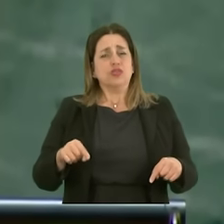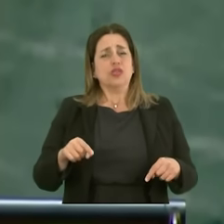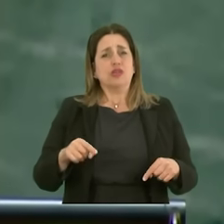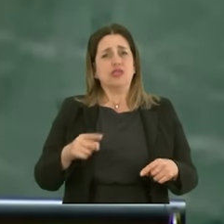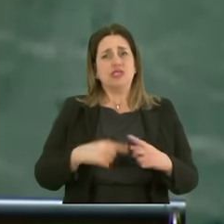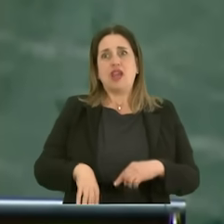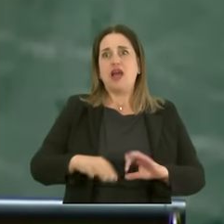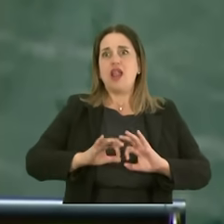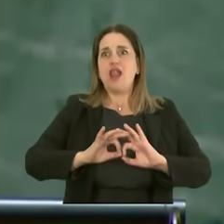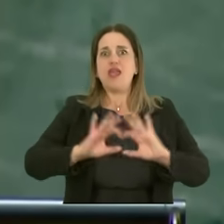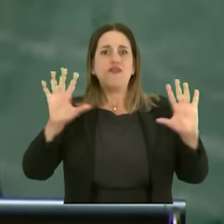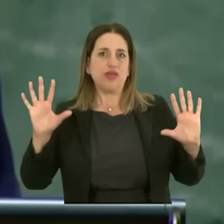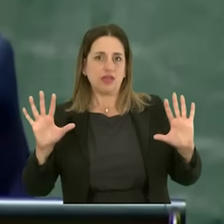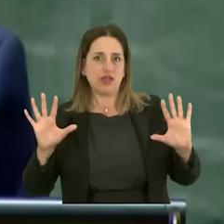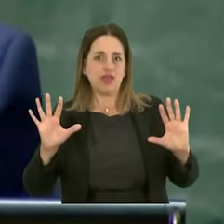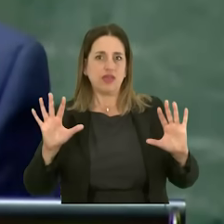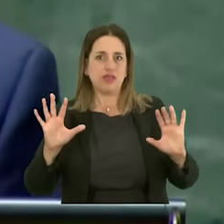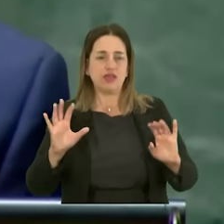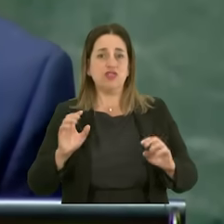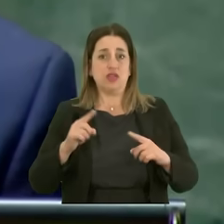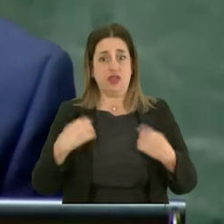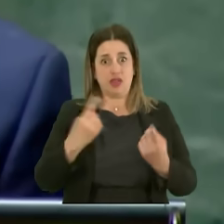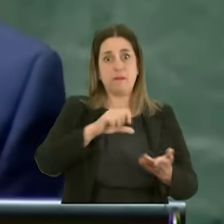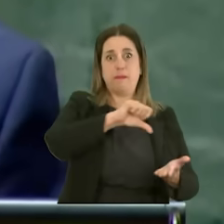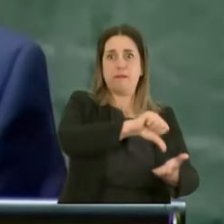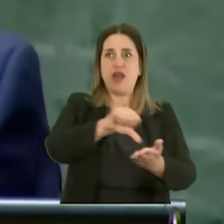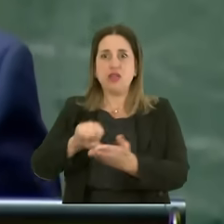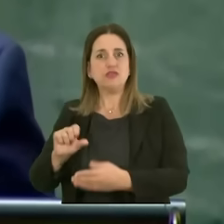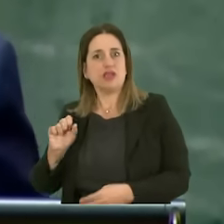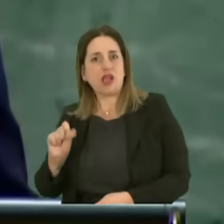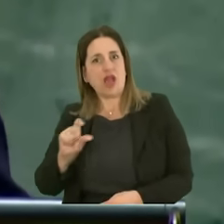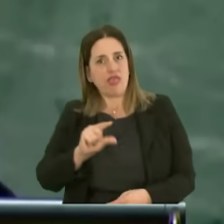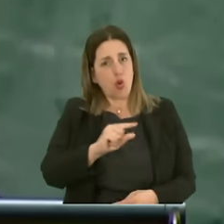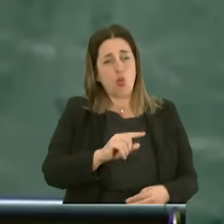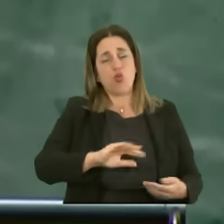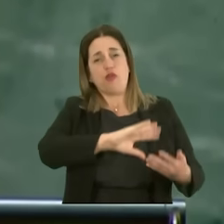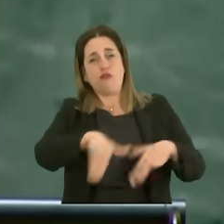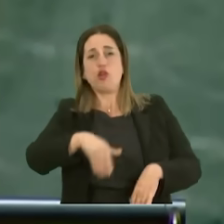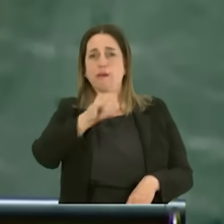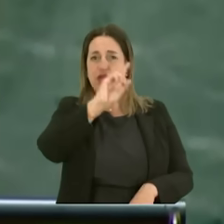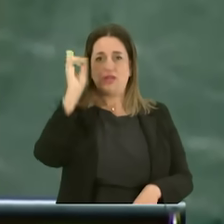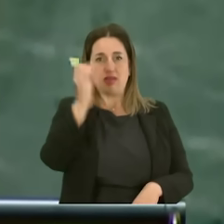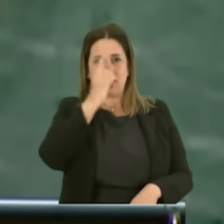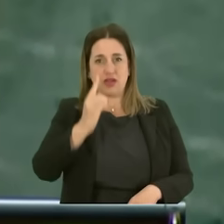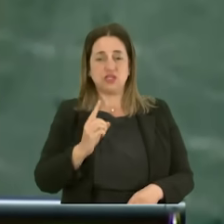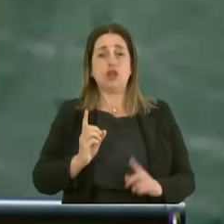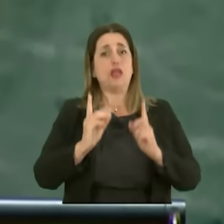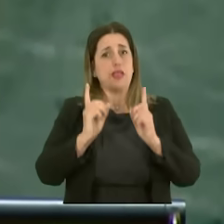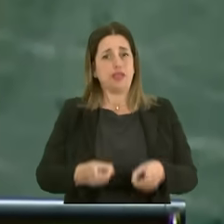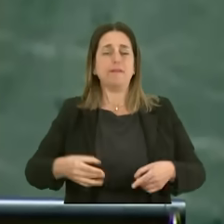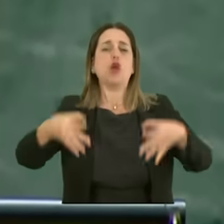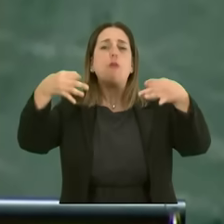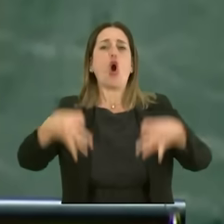parte de las libertades dentro de nuestros país y en el concierto internacional así como